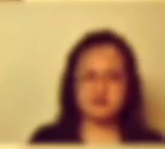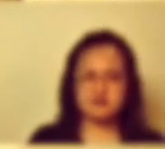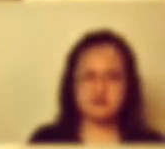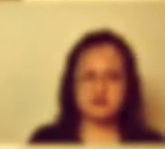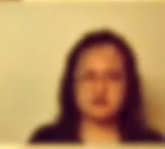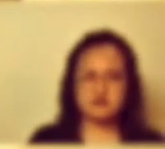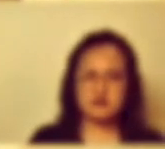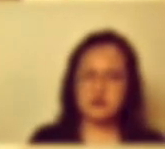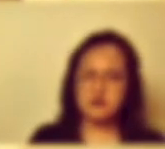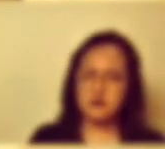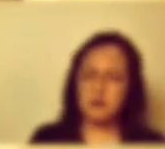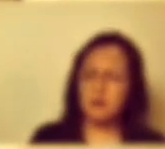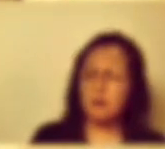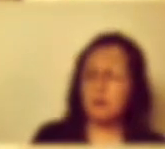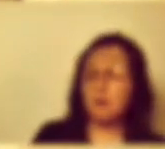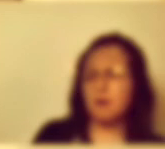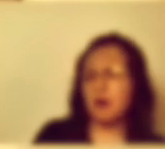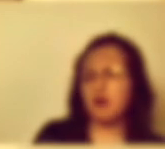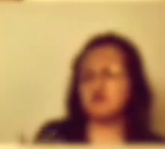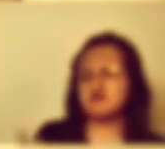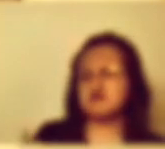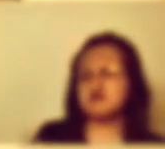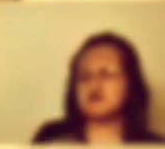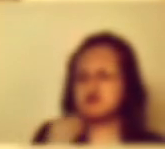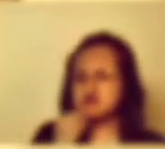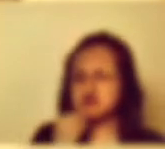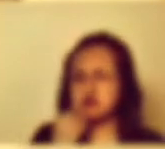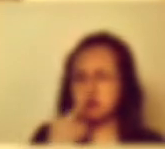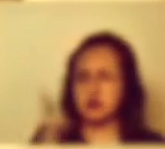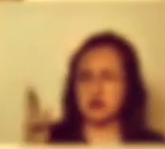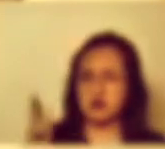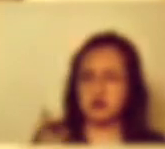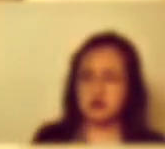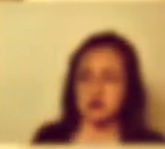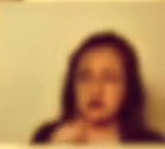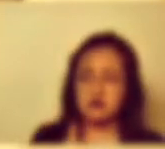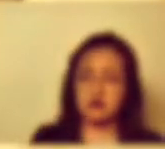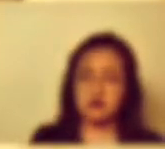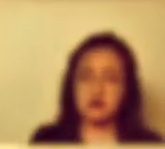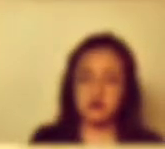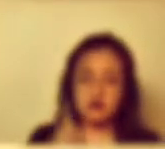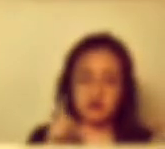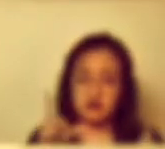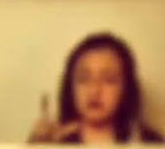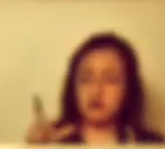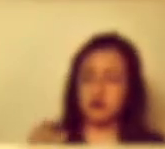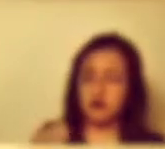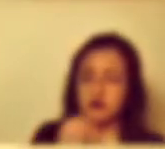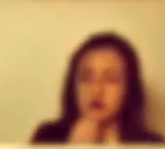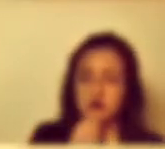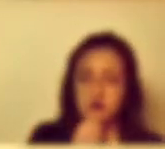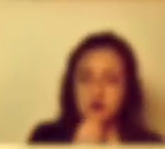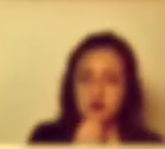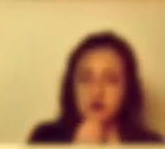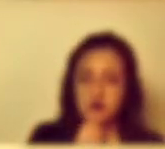a comer en un restaurante, y ellos son los que suben las fotos de la comida.